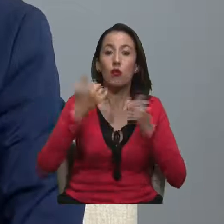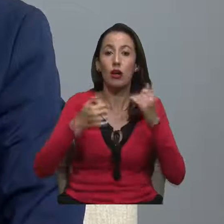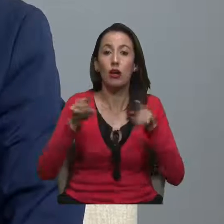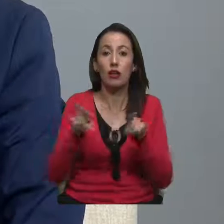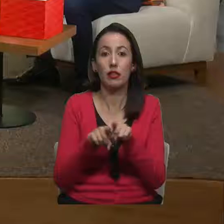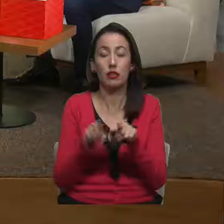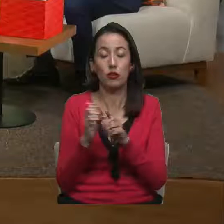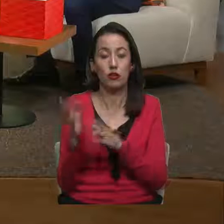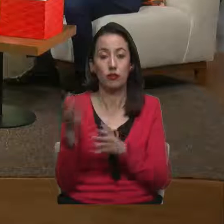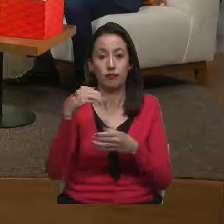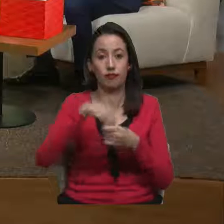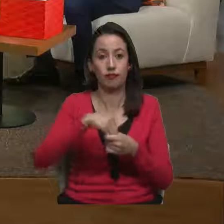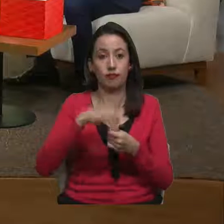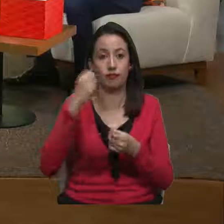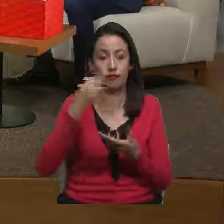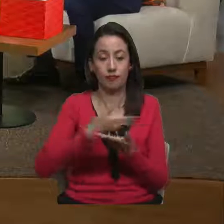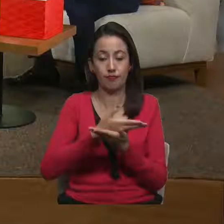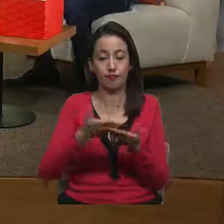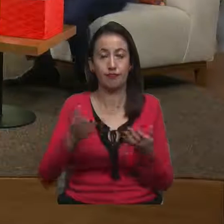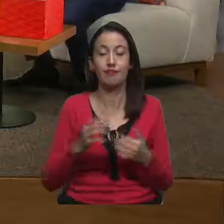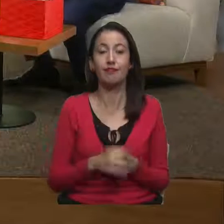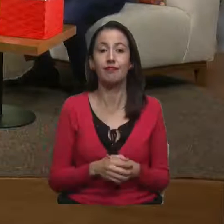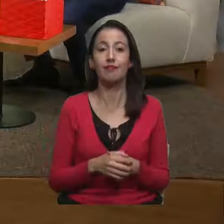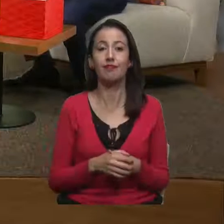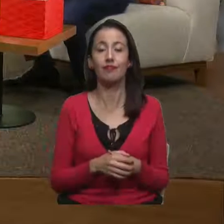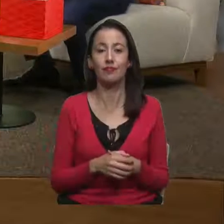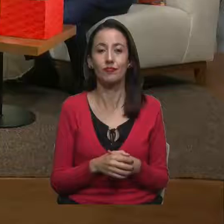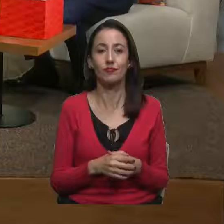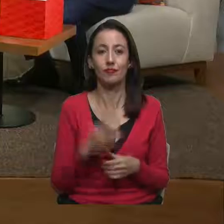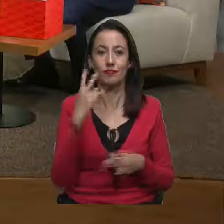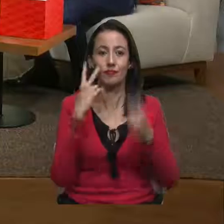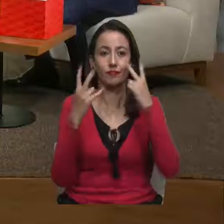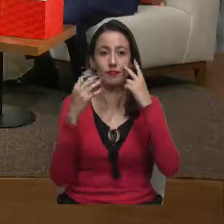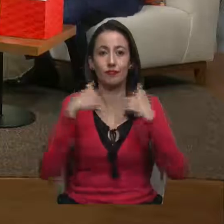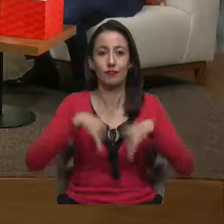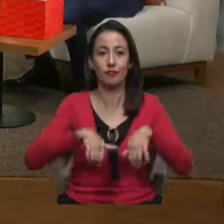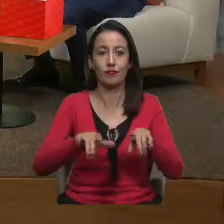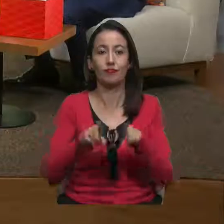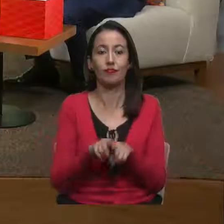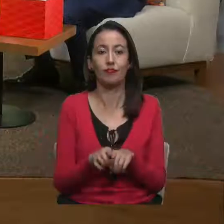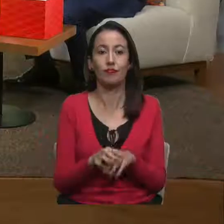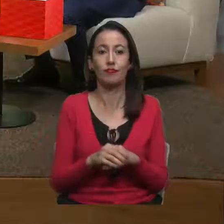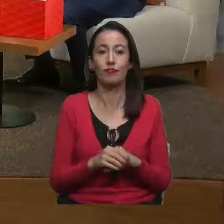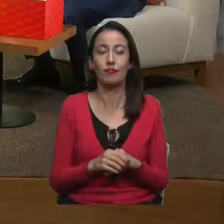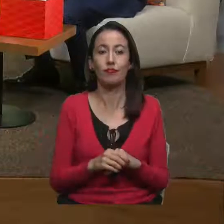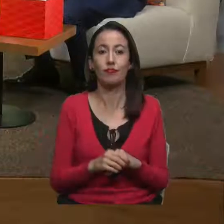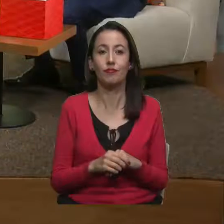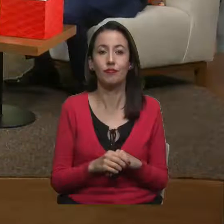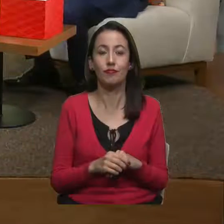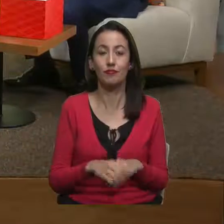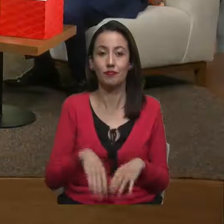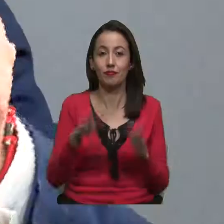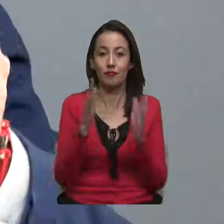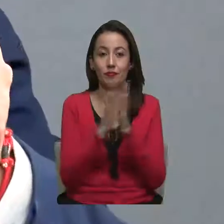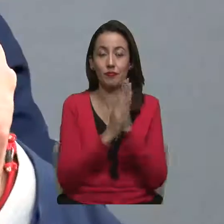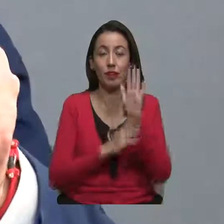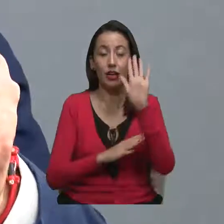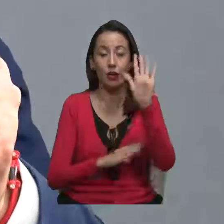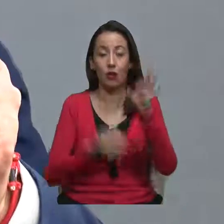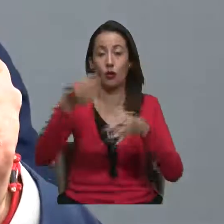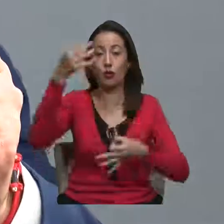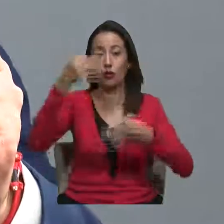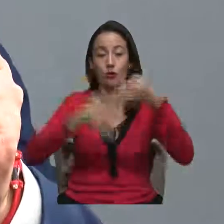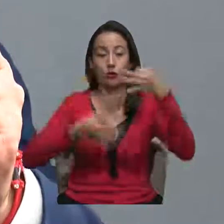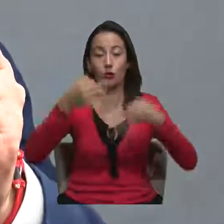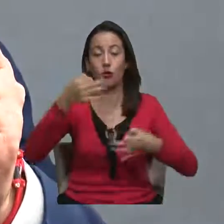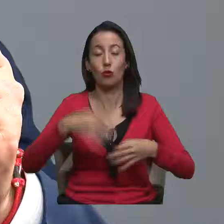justicia bueno veamos qué más tiene esa caja de sorpresas para seguir desarrollando ideas hablamos de la cia referencia aprobación la justicia no